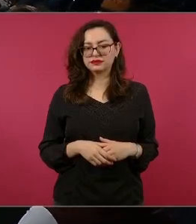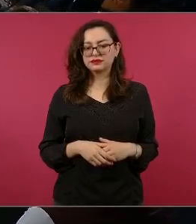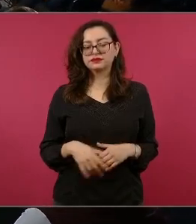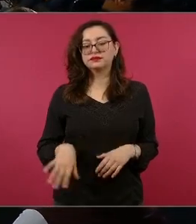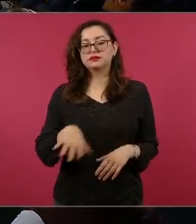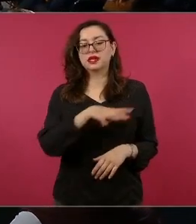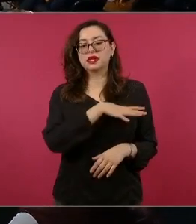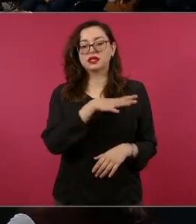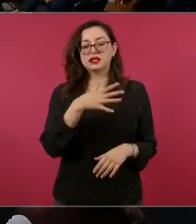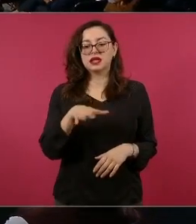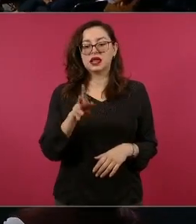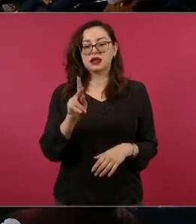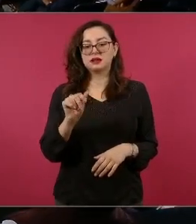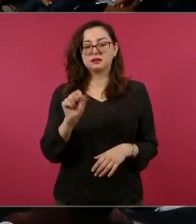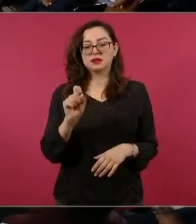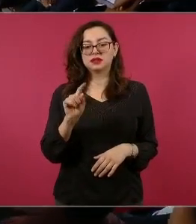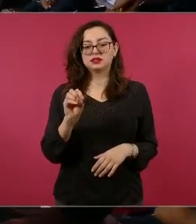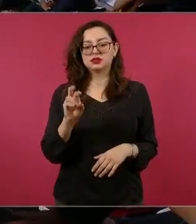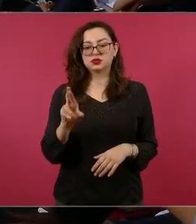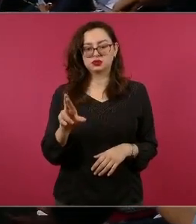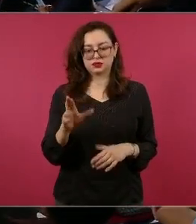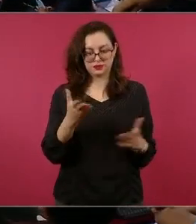el general Pastor.